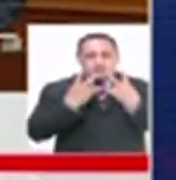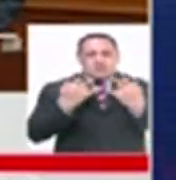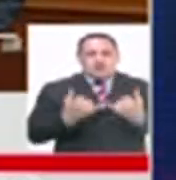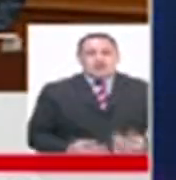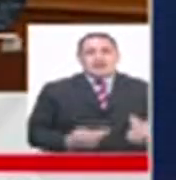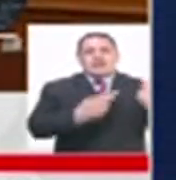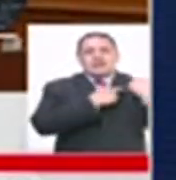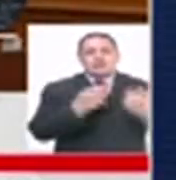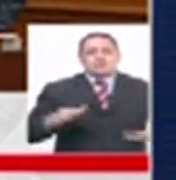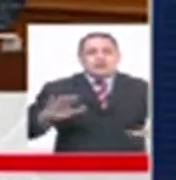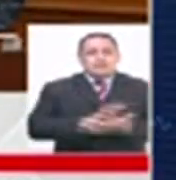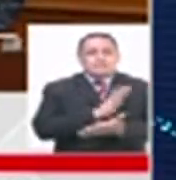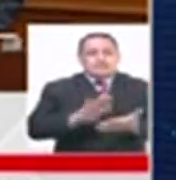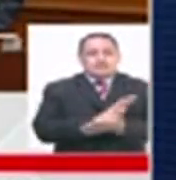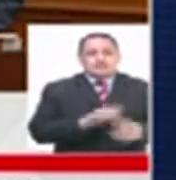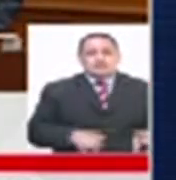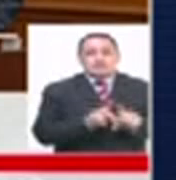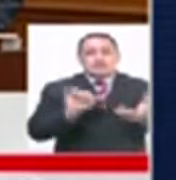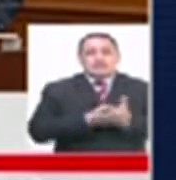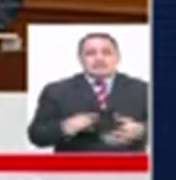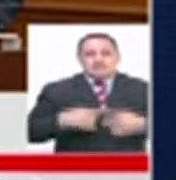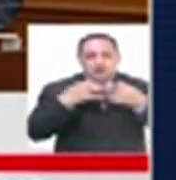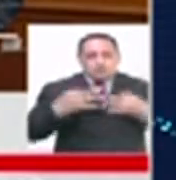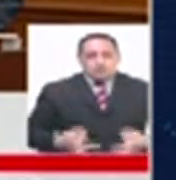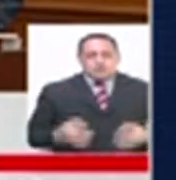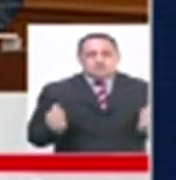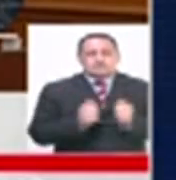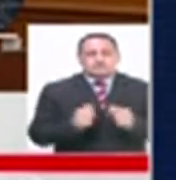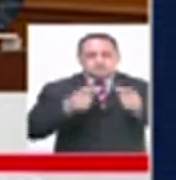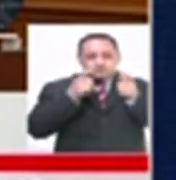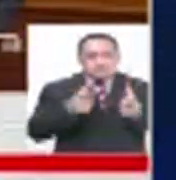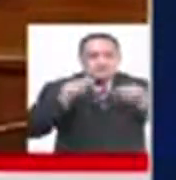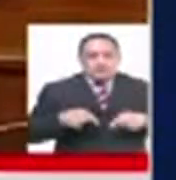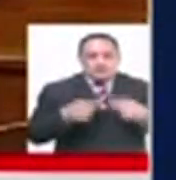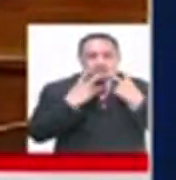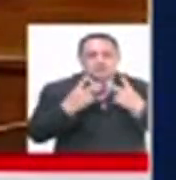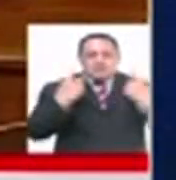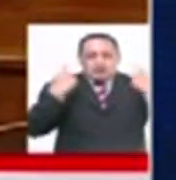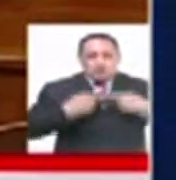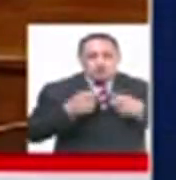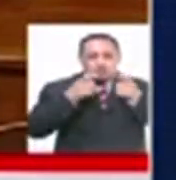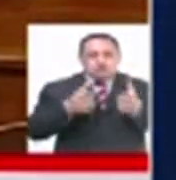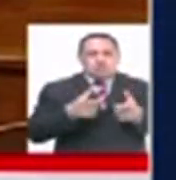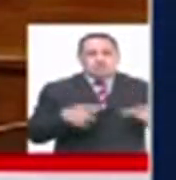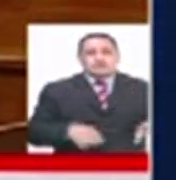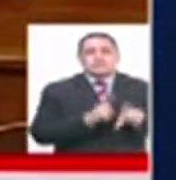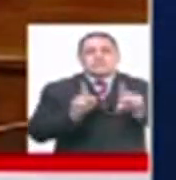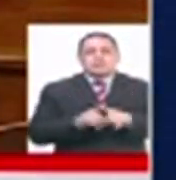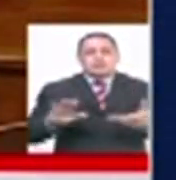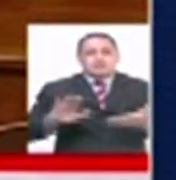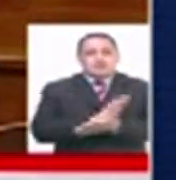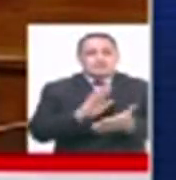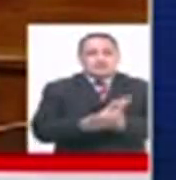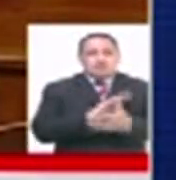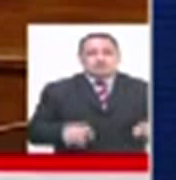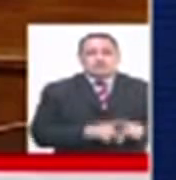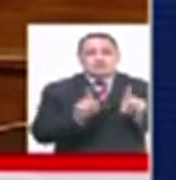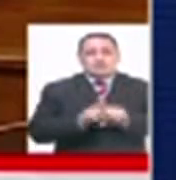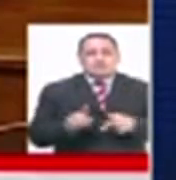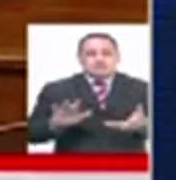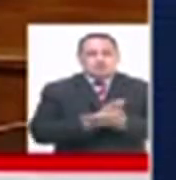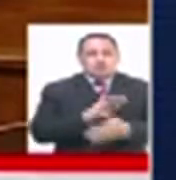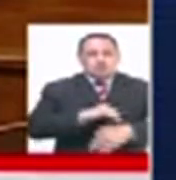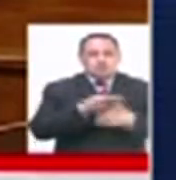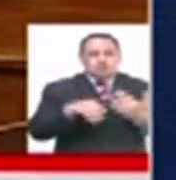un horario establecido de 3 horas por lo menos. Entonces esto va a tomar su tiempo y por la tarde ya estaríamos hablando del debate para